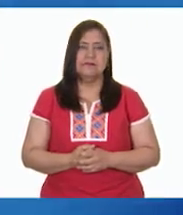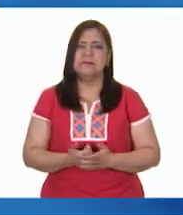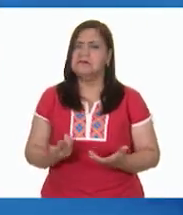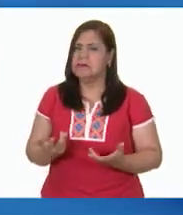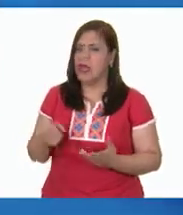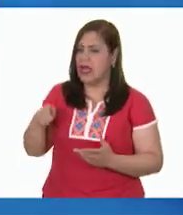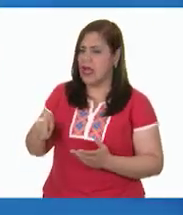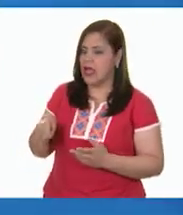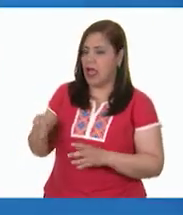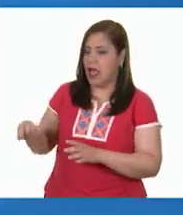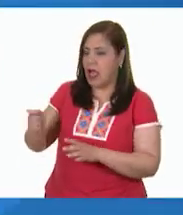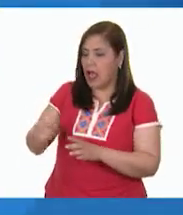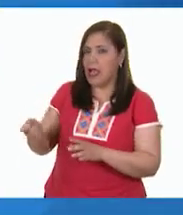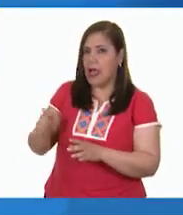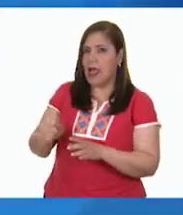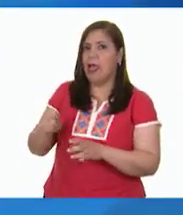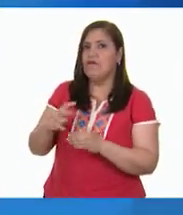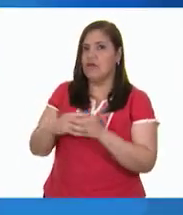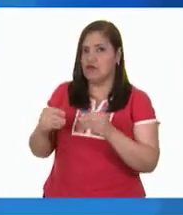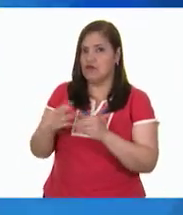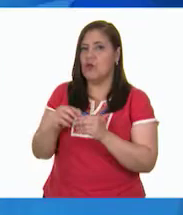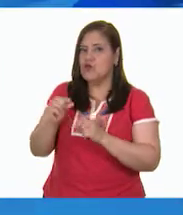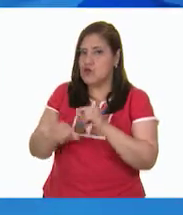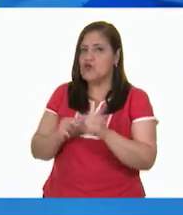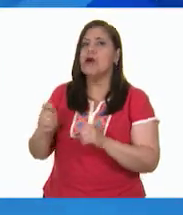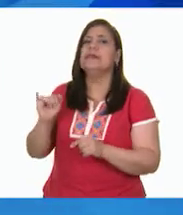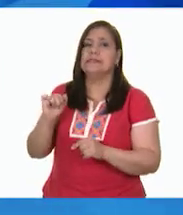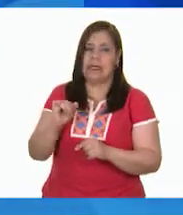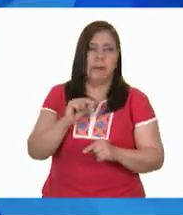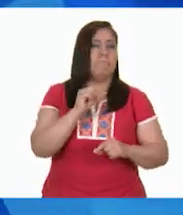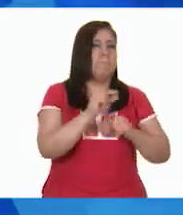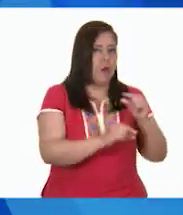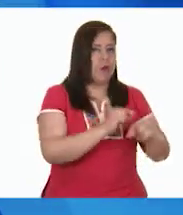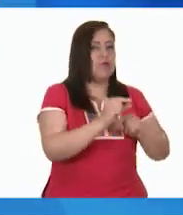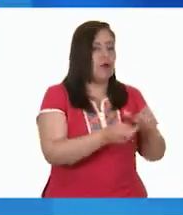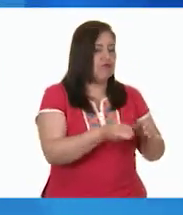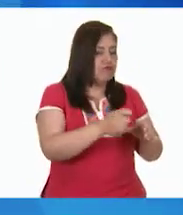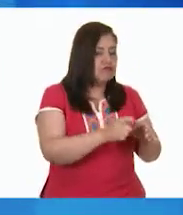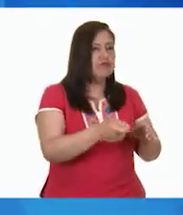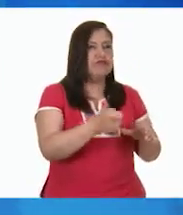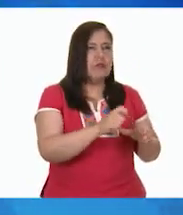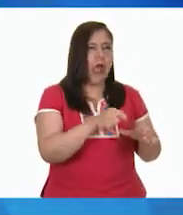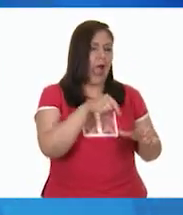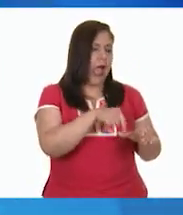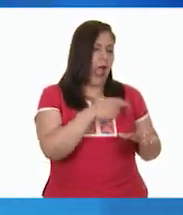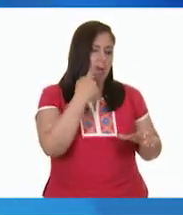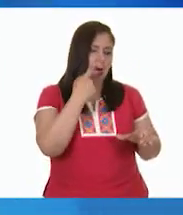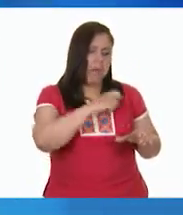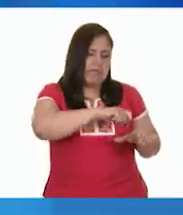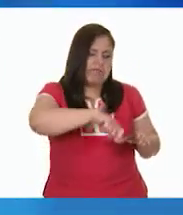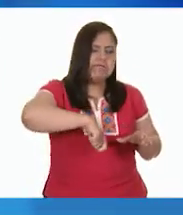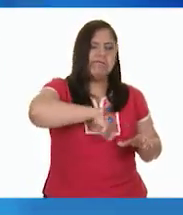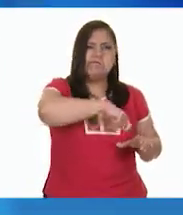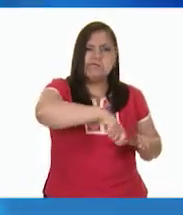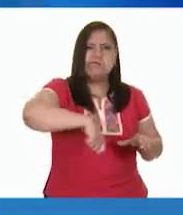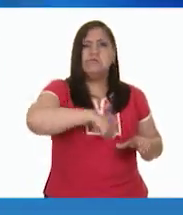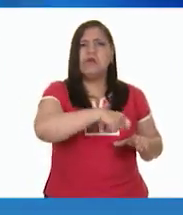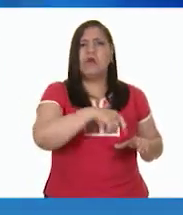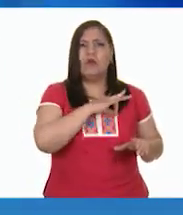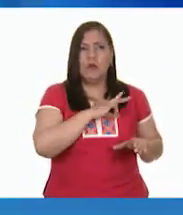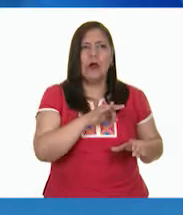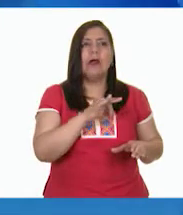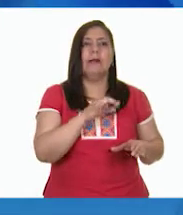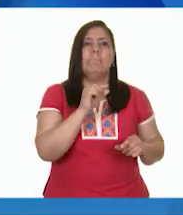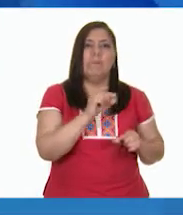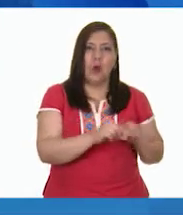Y la pulpa se va echando poco a poco. Sí, vamos agregando la pulpa conforme te lo vaya permitiendo tu misma mezcla. Sí,